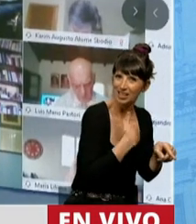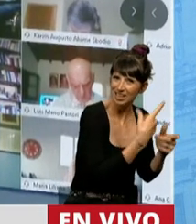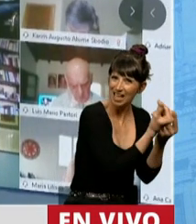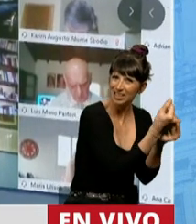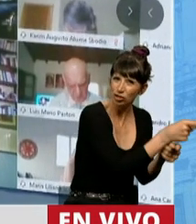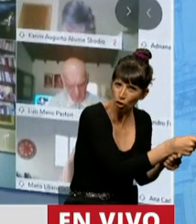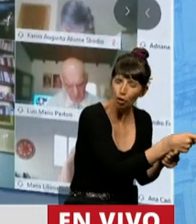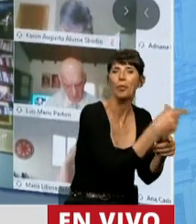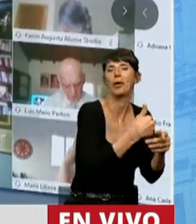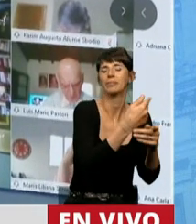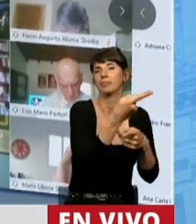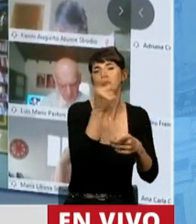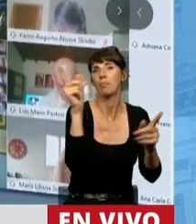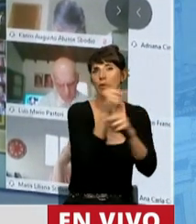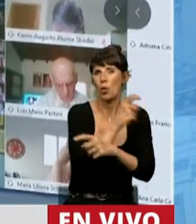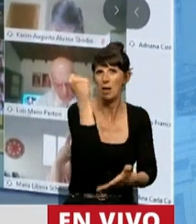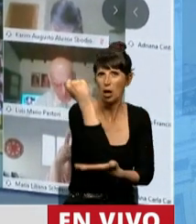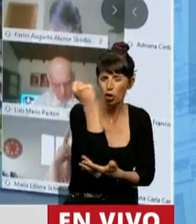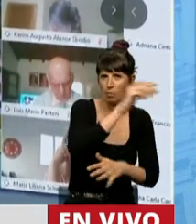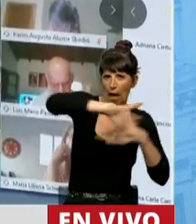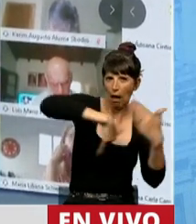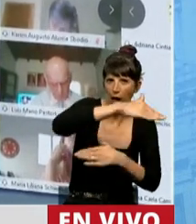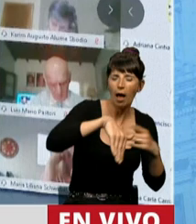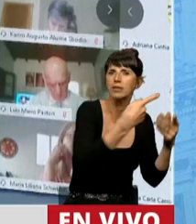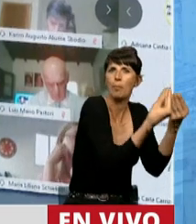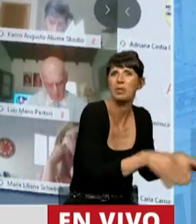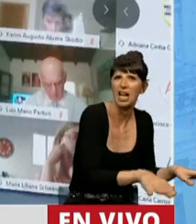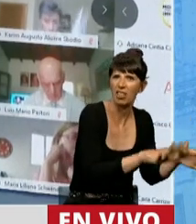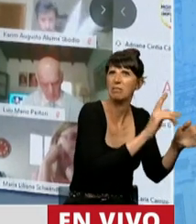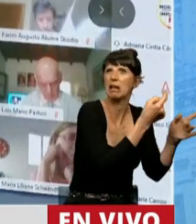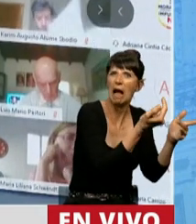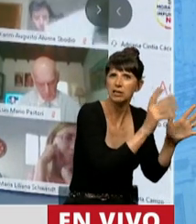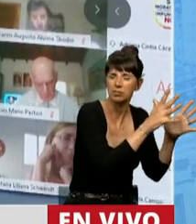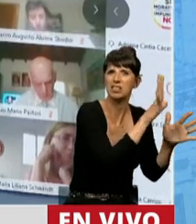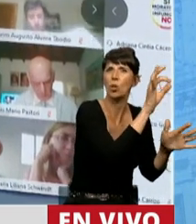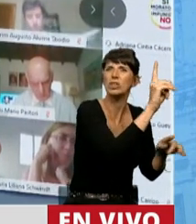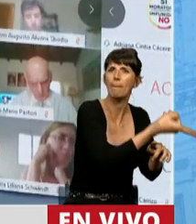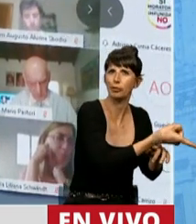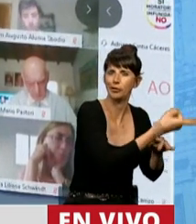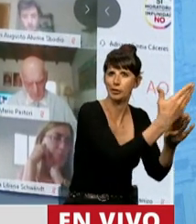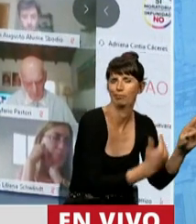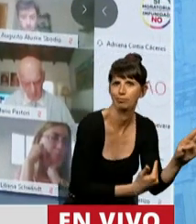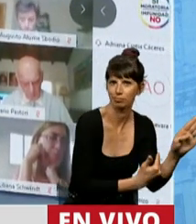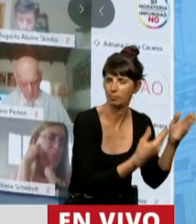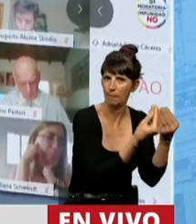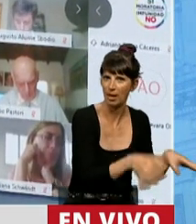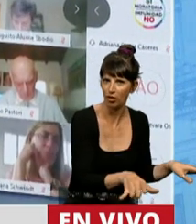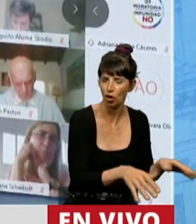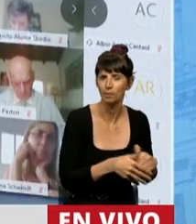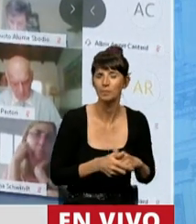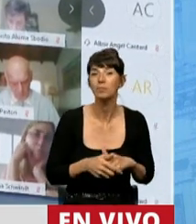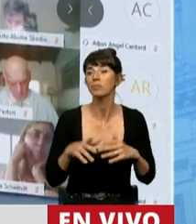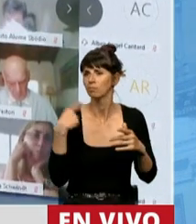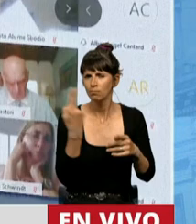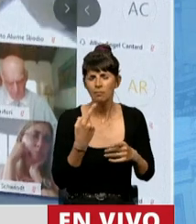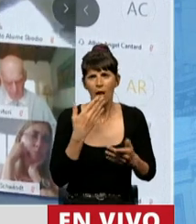del mercado hizo perder el 50% de esa cartera veíamos además atónito que luego de cada reunión